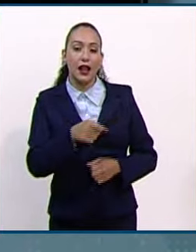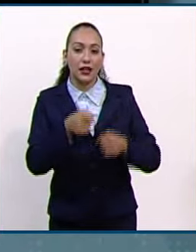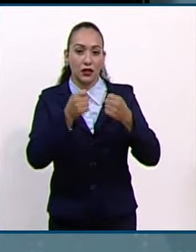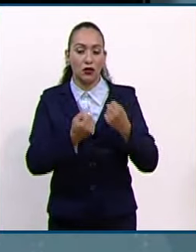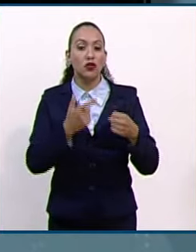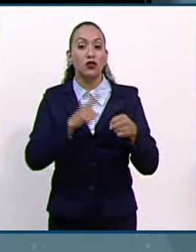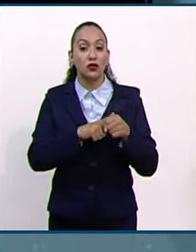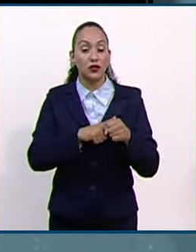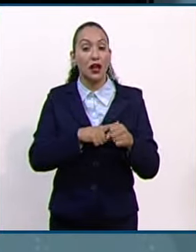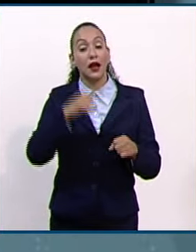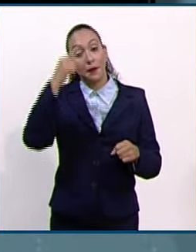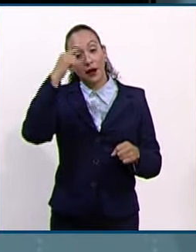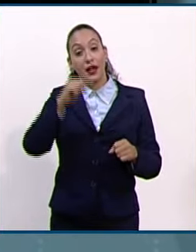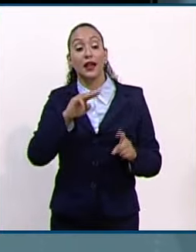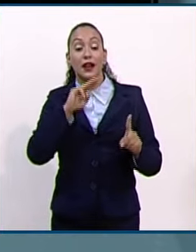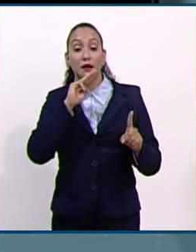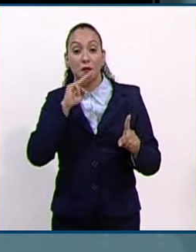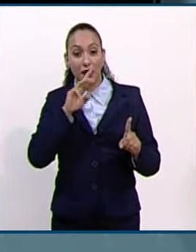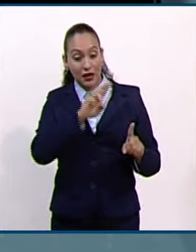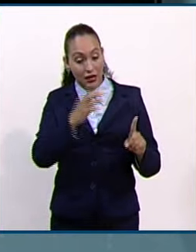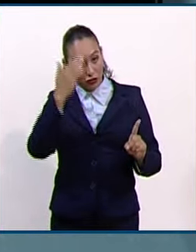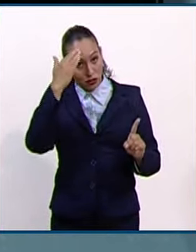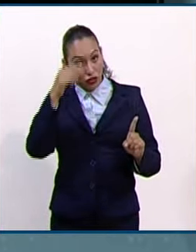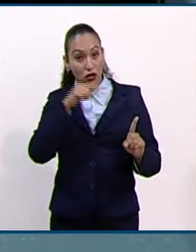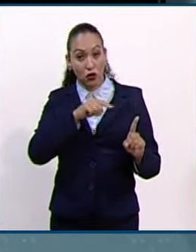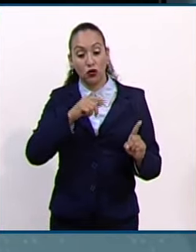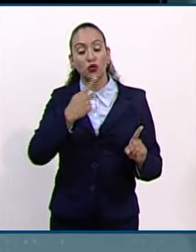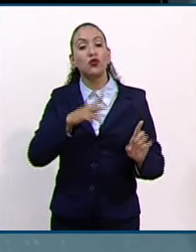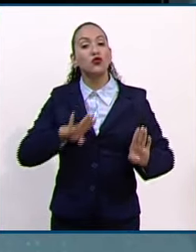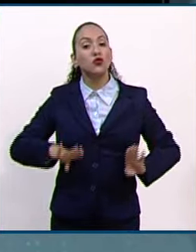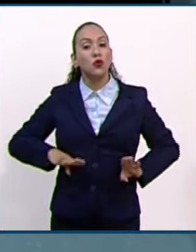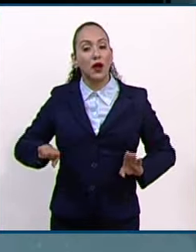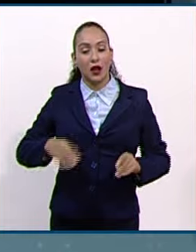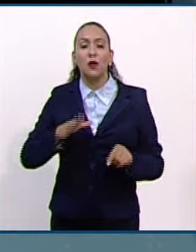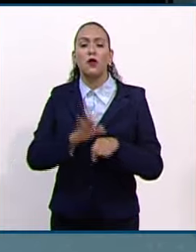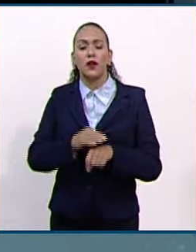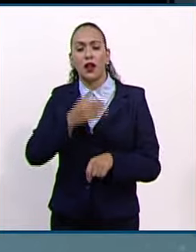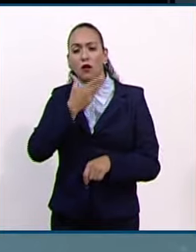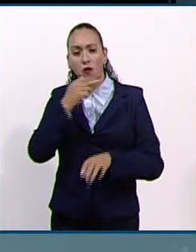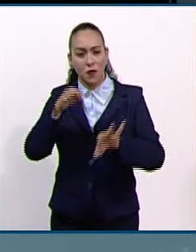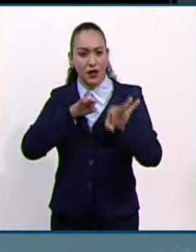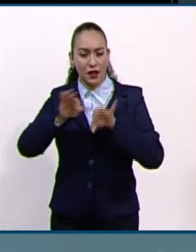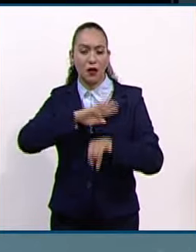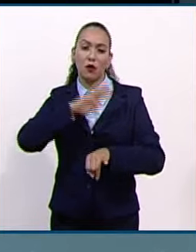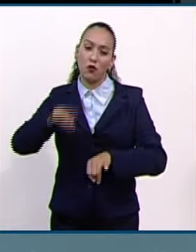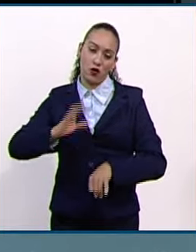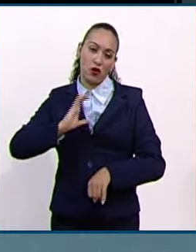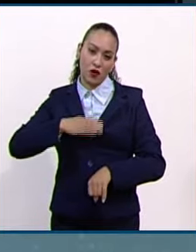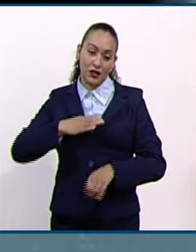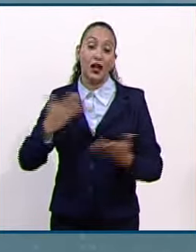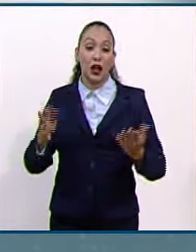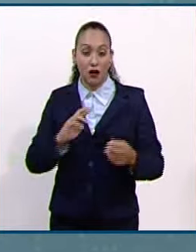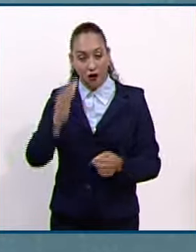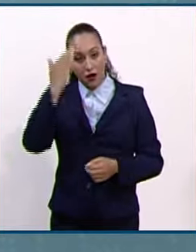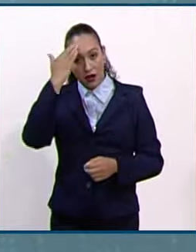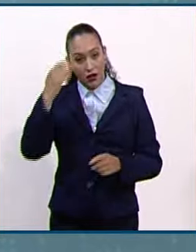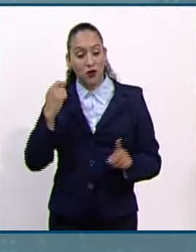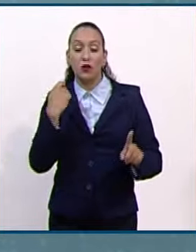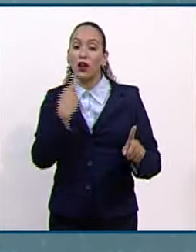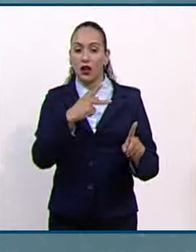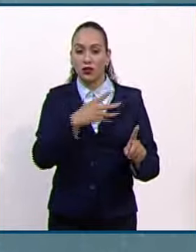de un trabajador en activo que falleció a causa de cáncer como beneficiaria única de los derechos laborales y de seguridad social de su